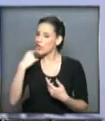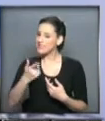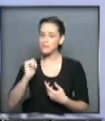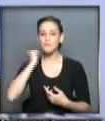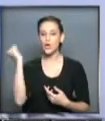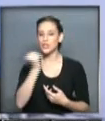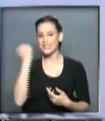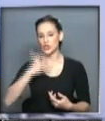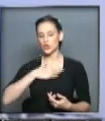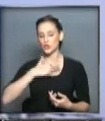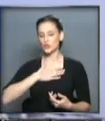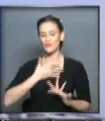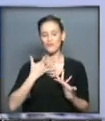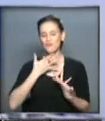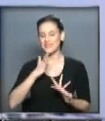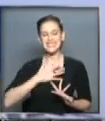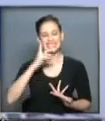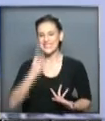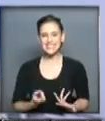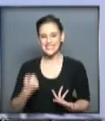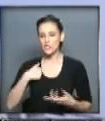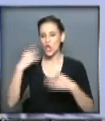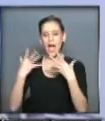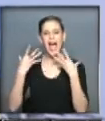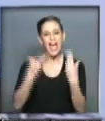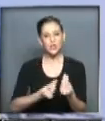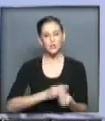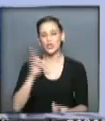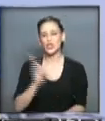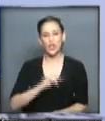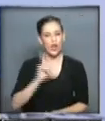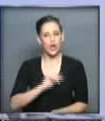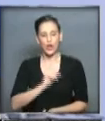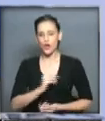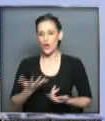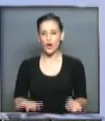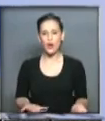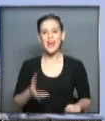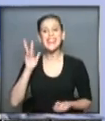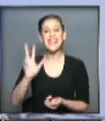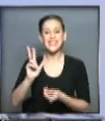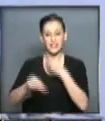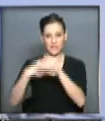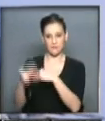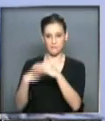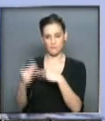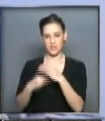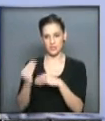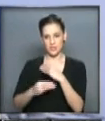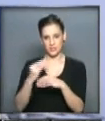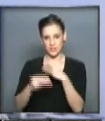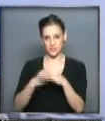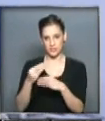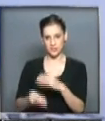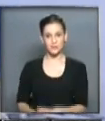mi solidaridad, mi acompañamiento y también mi dolor para las tres familias que en